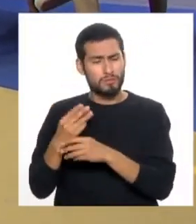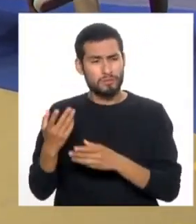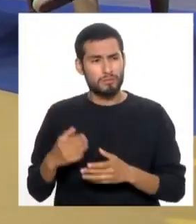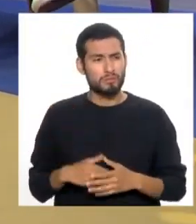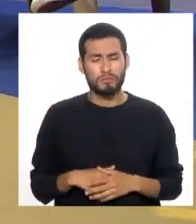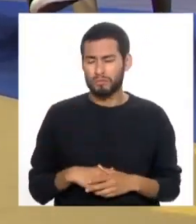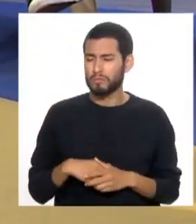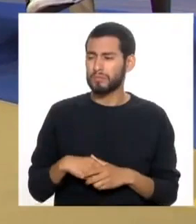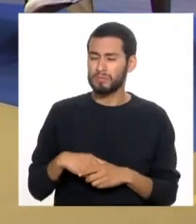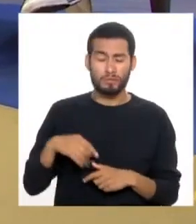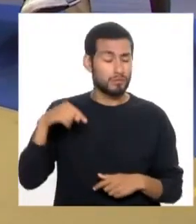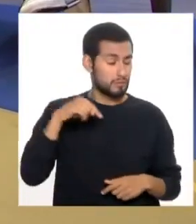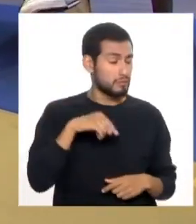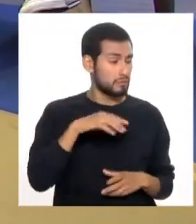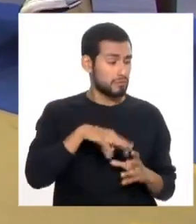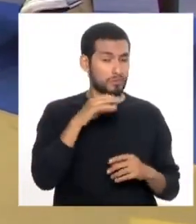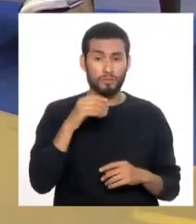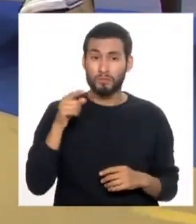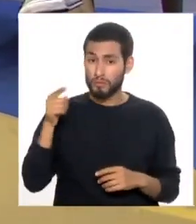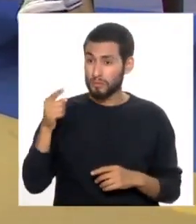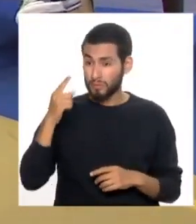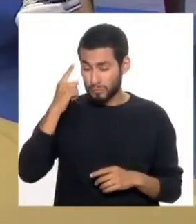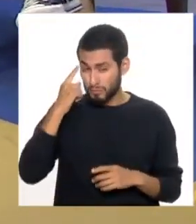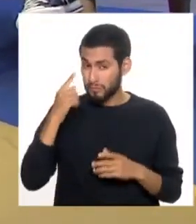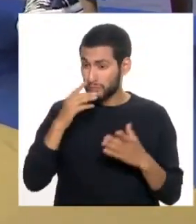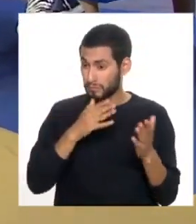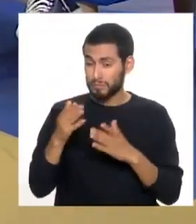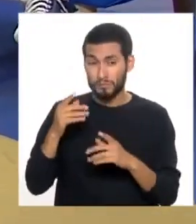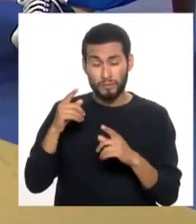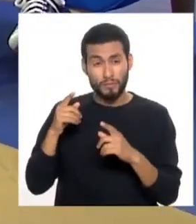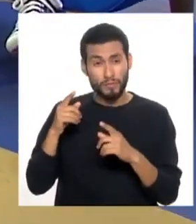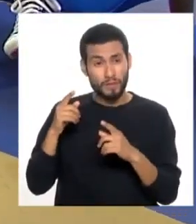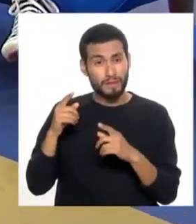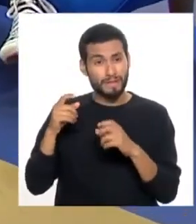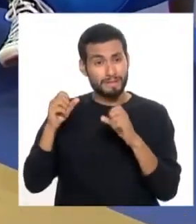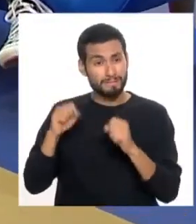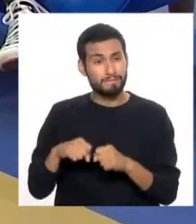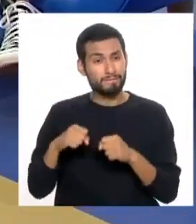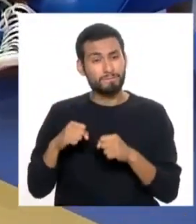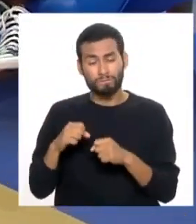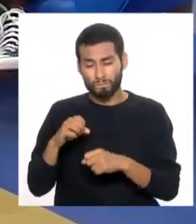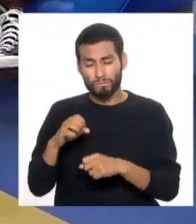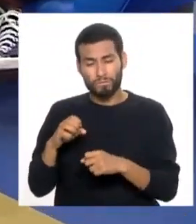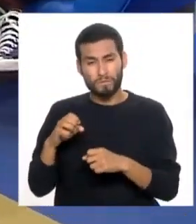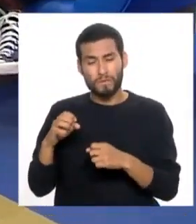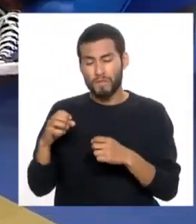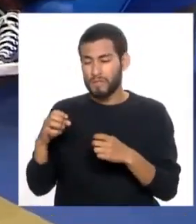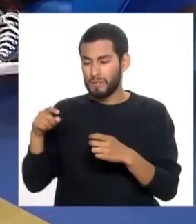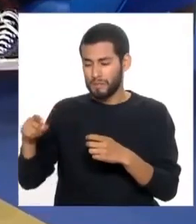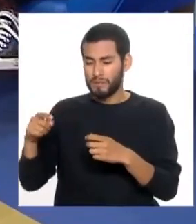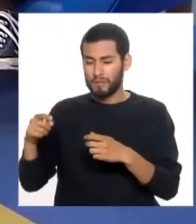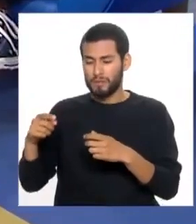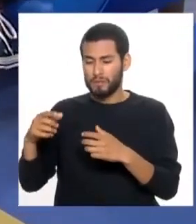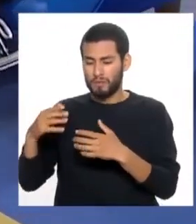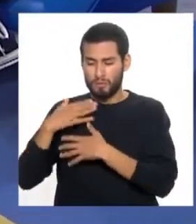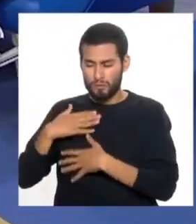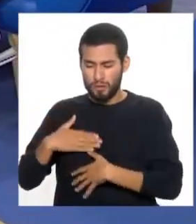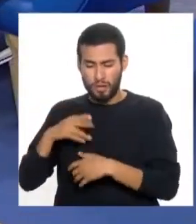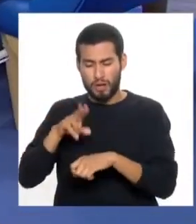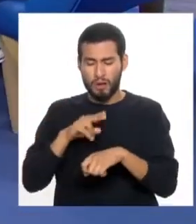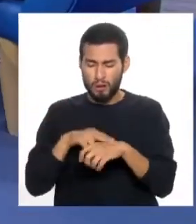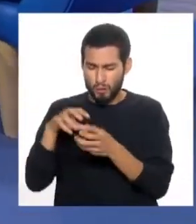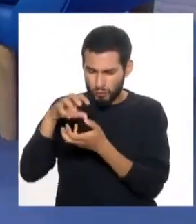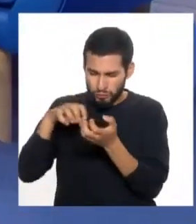esto, exacto. Este es un descubrimiento. Estás haciendo la mezcla de las energías, la energía del cuerpo con la energía